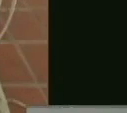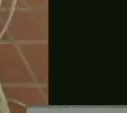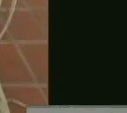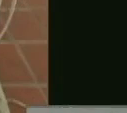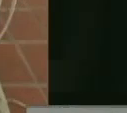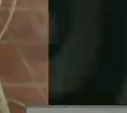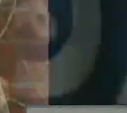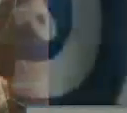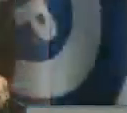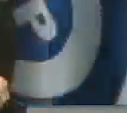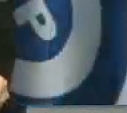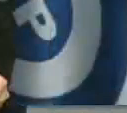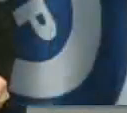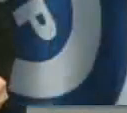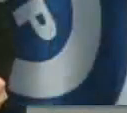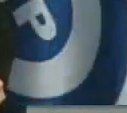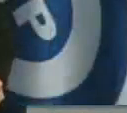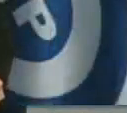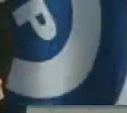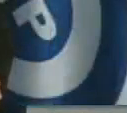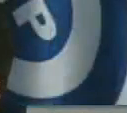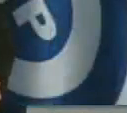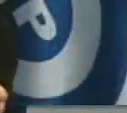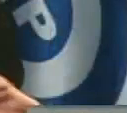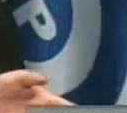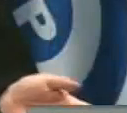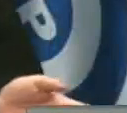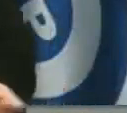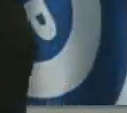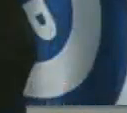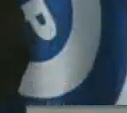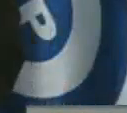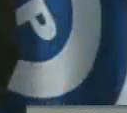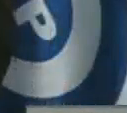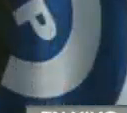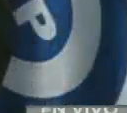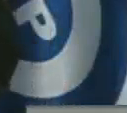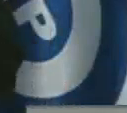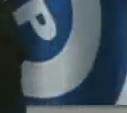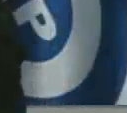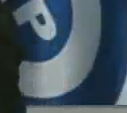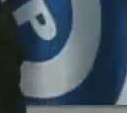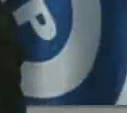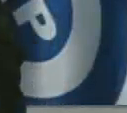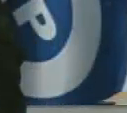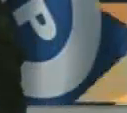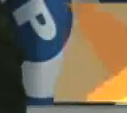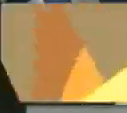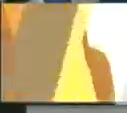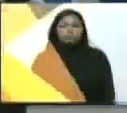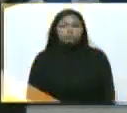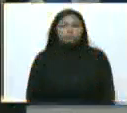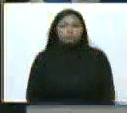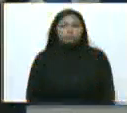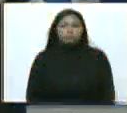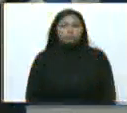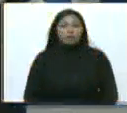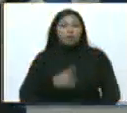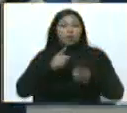sectores. Así que no vean esta cuestión como algo simple, algunos que pudieran pensar lo contrario, no creo,